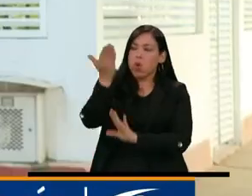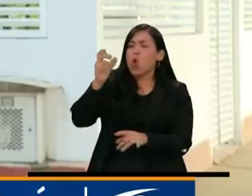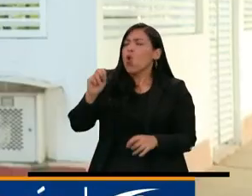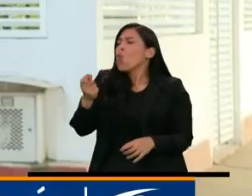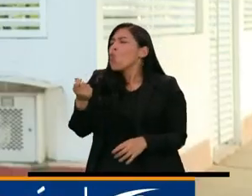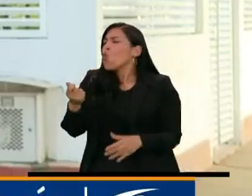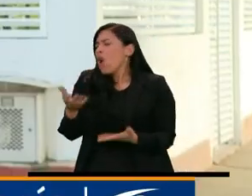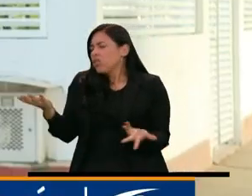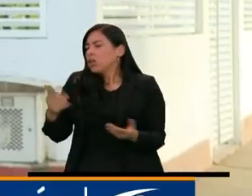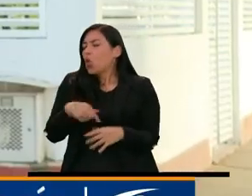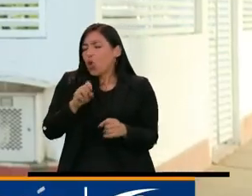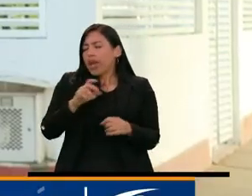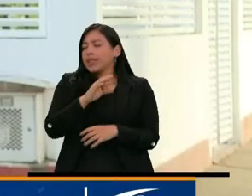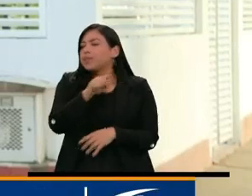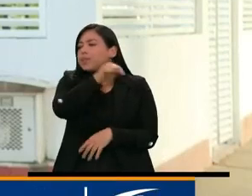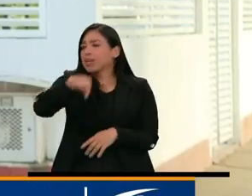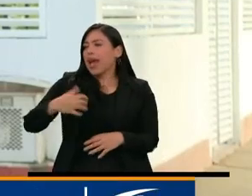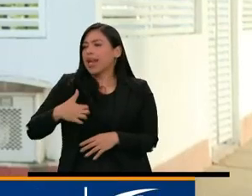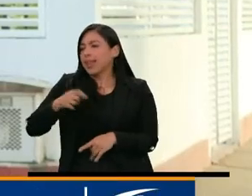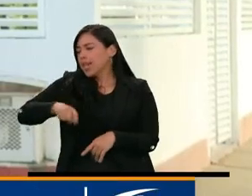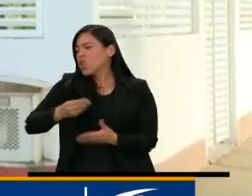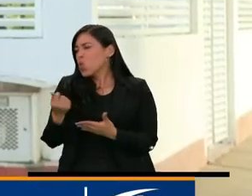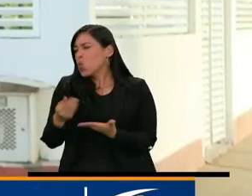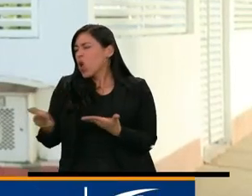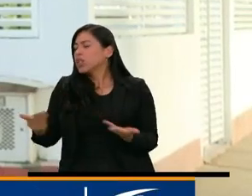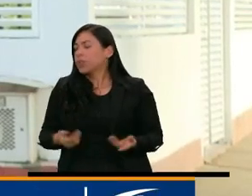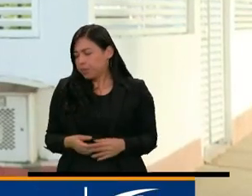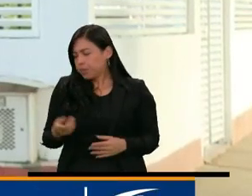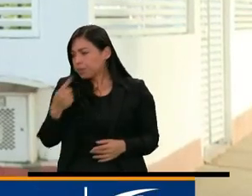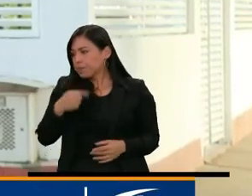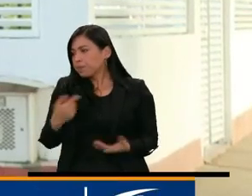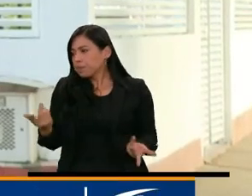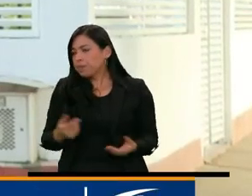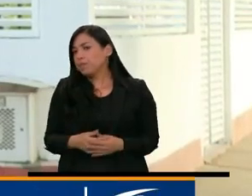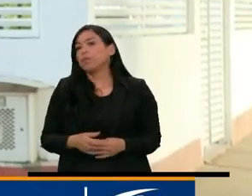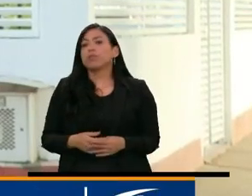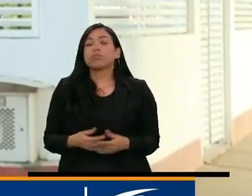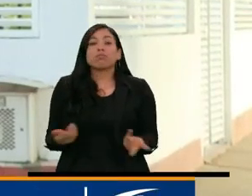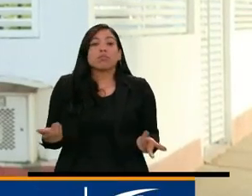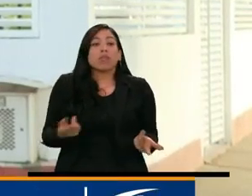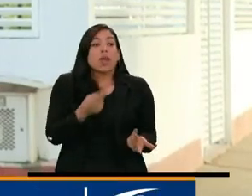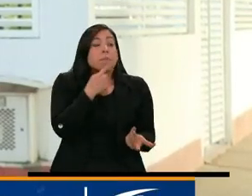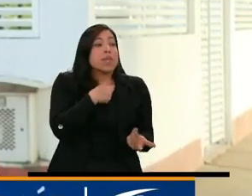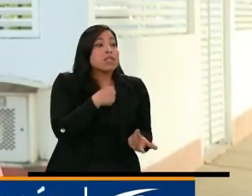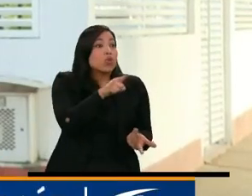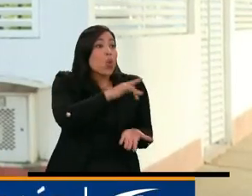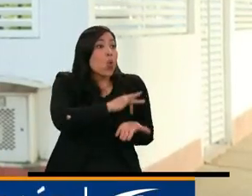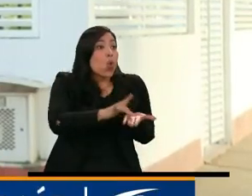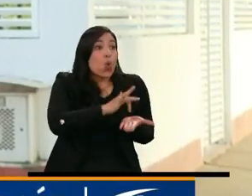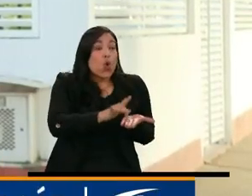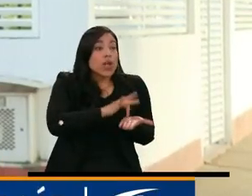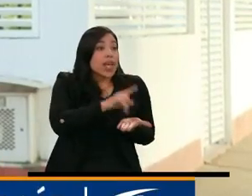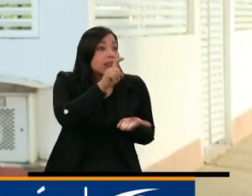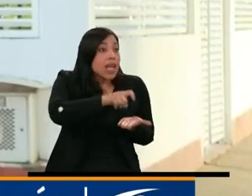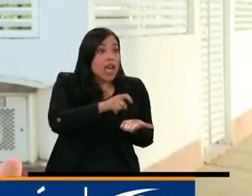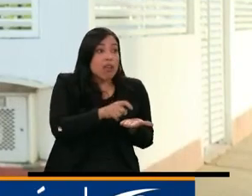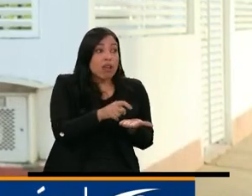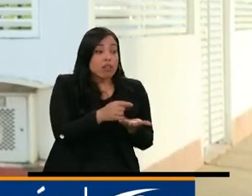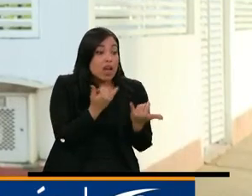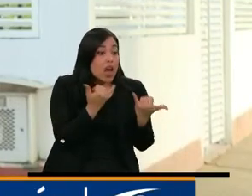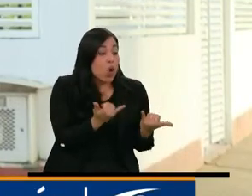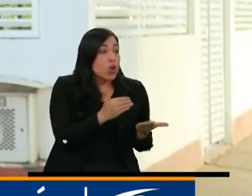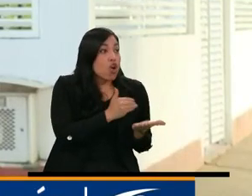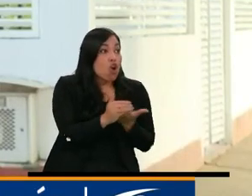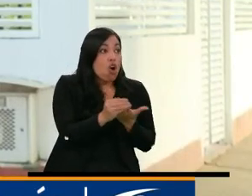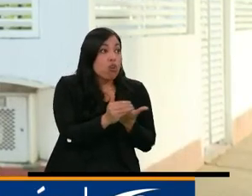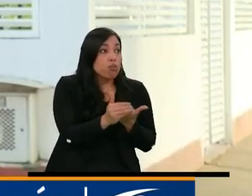bueno, ¿cuánto sale un ticket para volver a mi país? Y me dice, si usted tiene está apresurado por volver, y